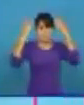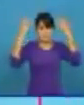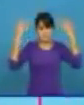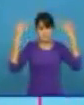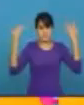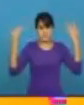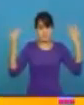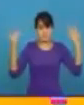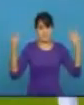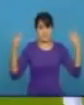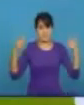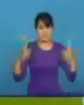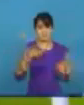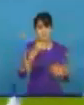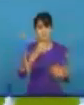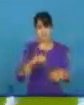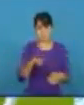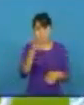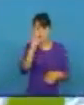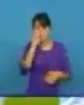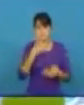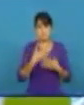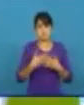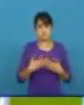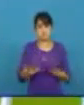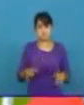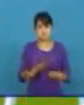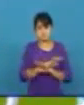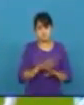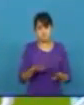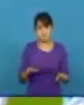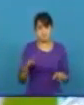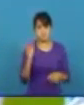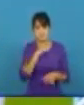canilla. El chivito y la patita se cansaron de oler mal.